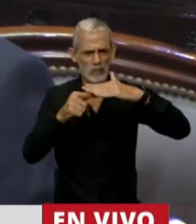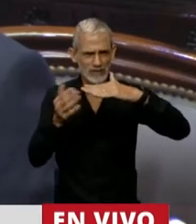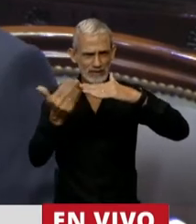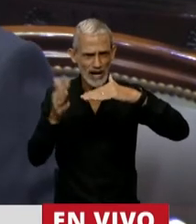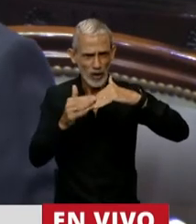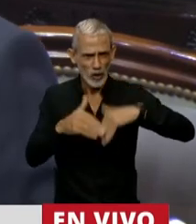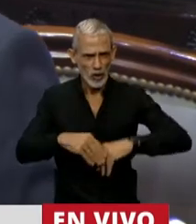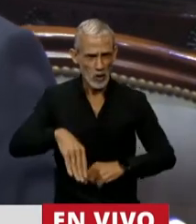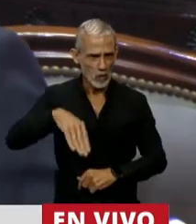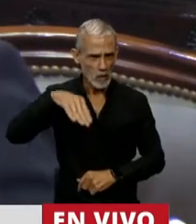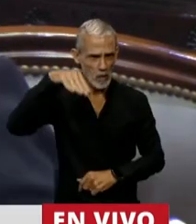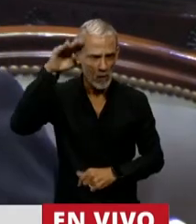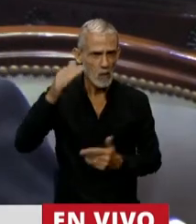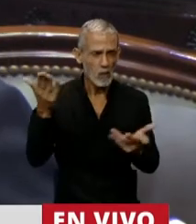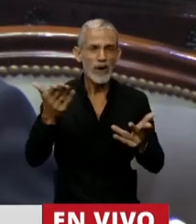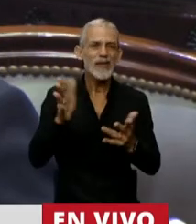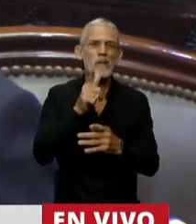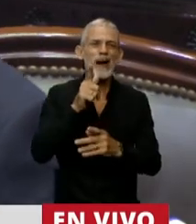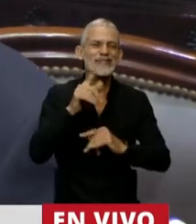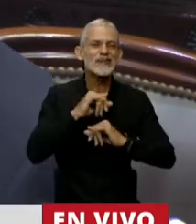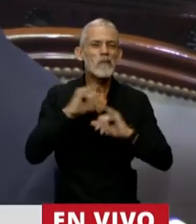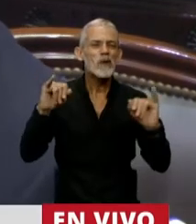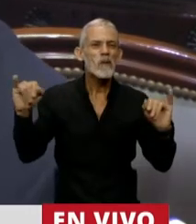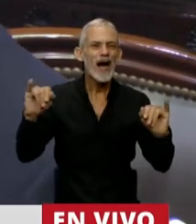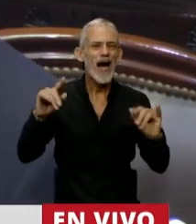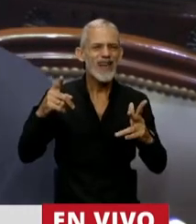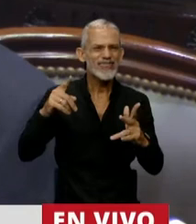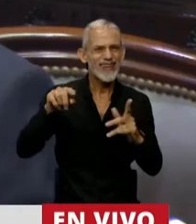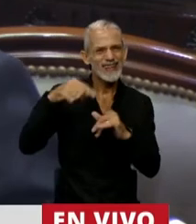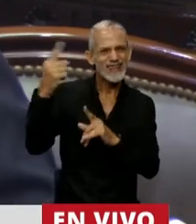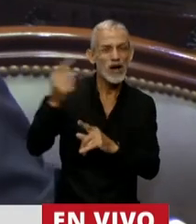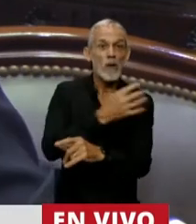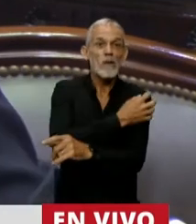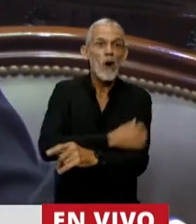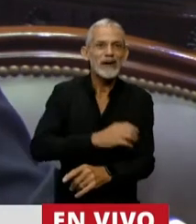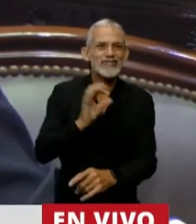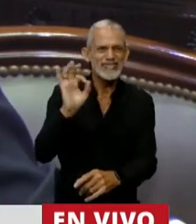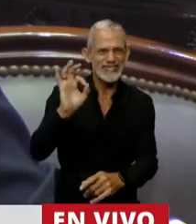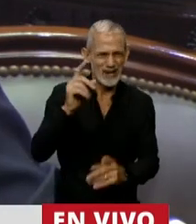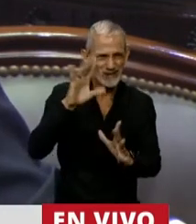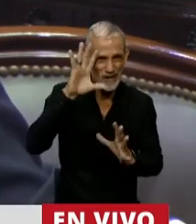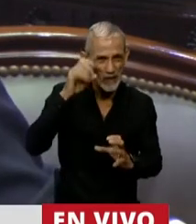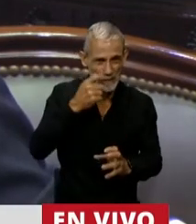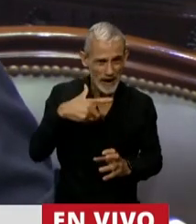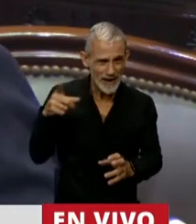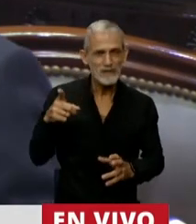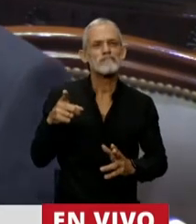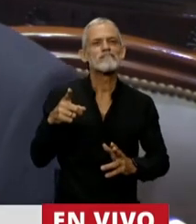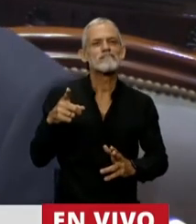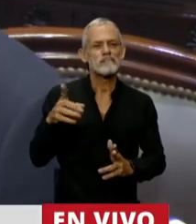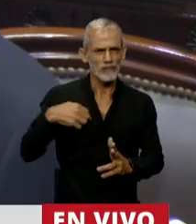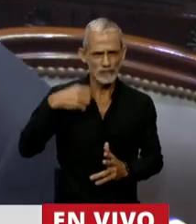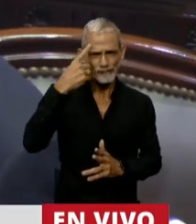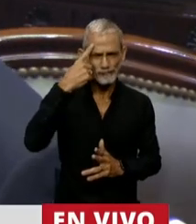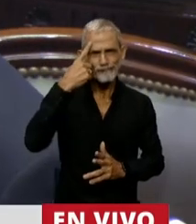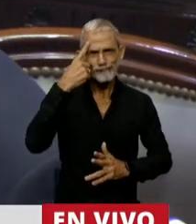que es algo muy parecido a ese eslogan de campaña del otro extremo de la grieta del pobreza cero y yo